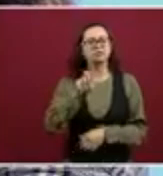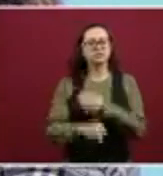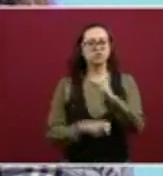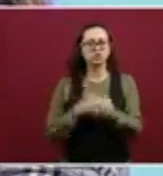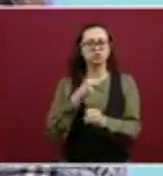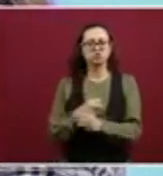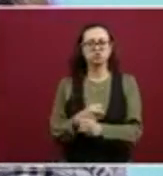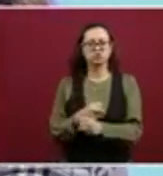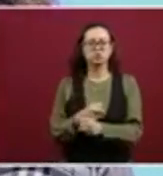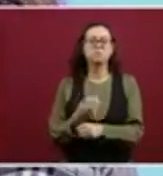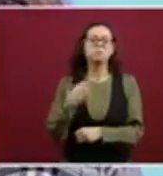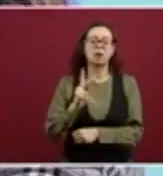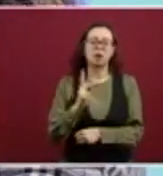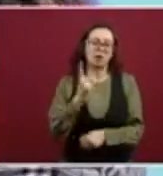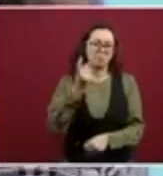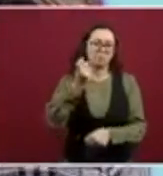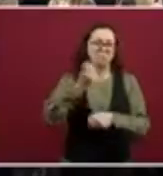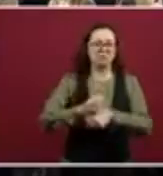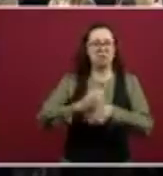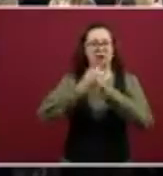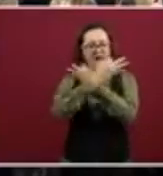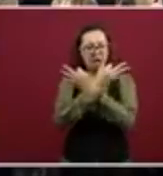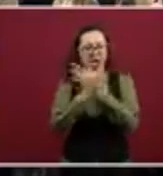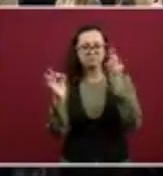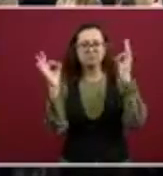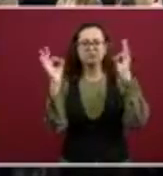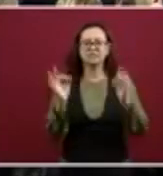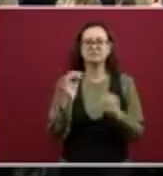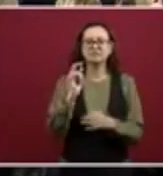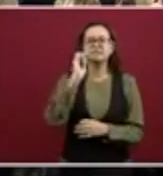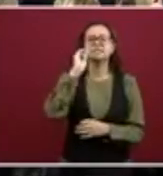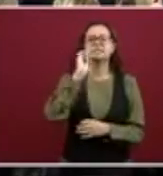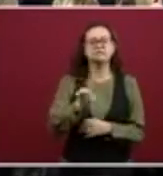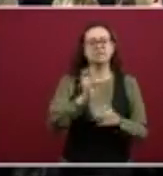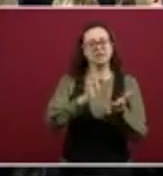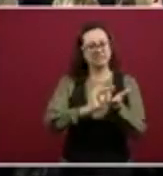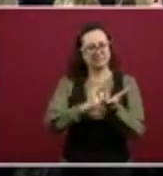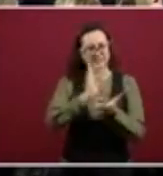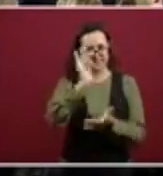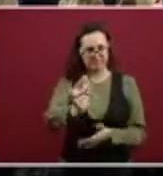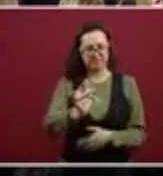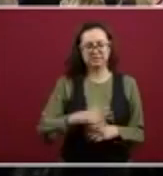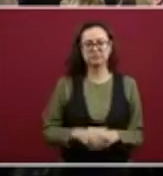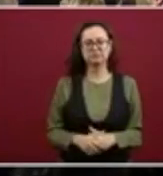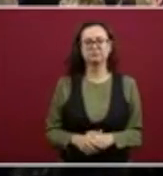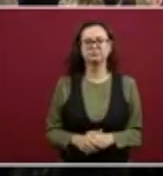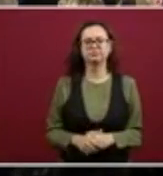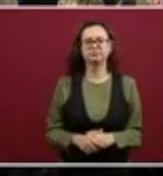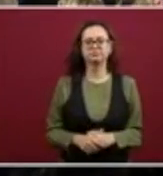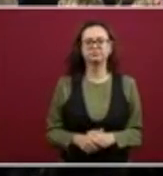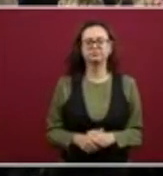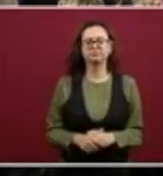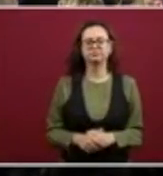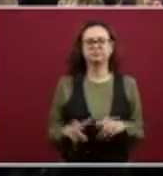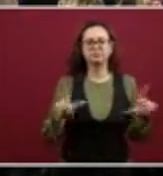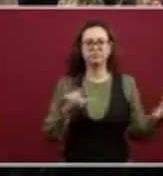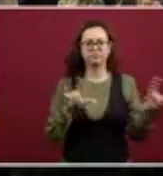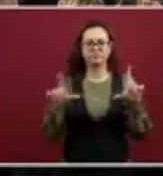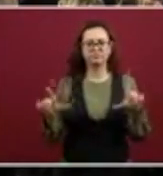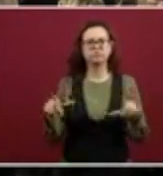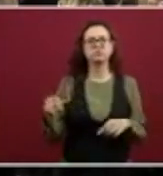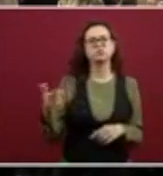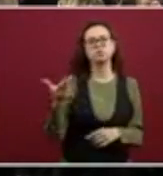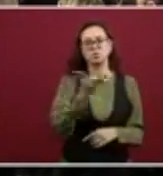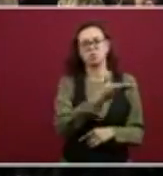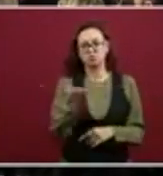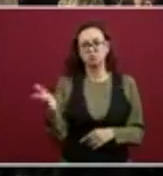pequeño comercial de agradecimiento. La siguiente, por favor. Bien, pues como saben ustedes, hemos terminado